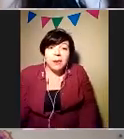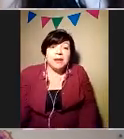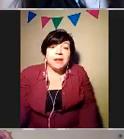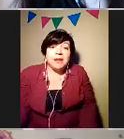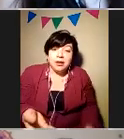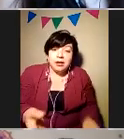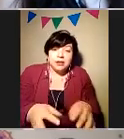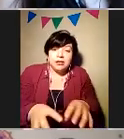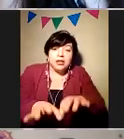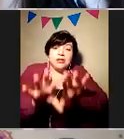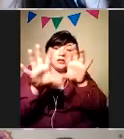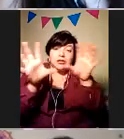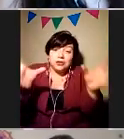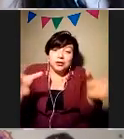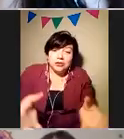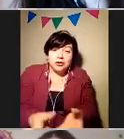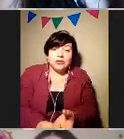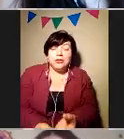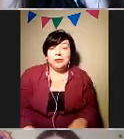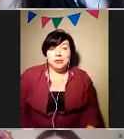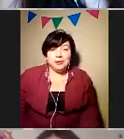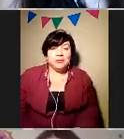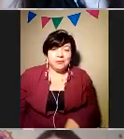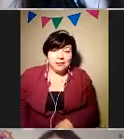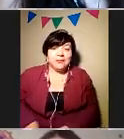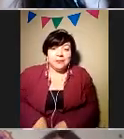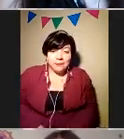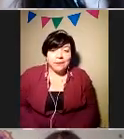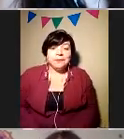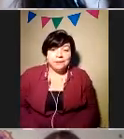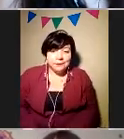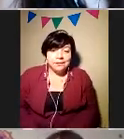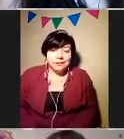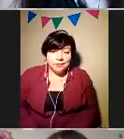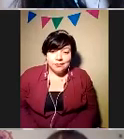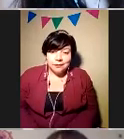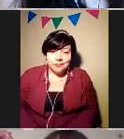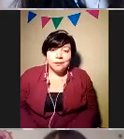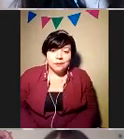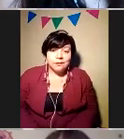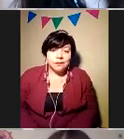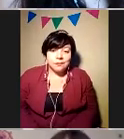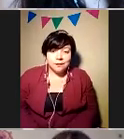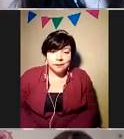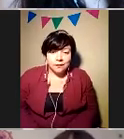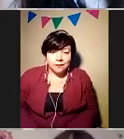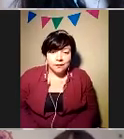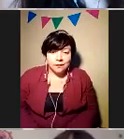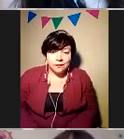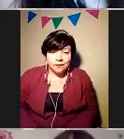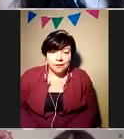si le compraba o no le compraba. Y como consumidor, no tener miedo de preguntar cómo está hecho tu producto. Ya, si me queréis vender algo, si quieres